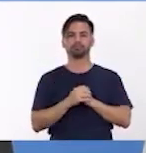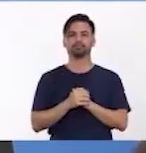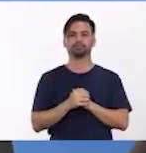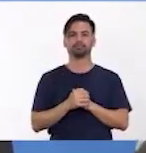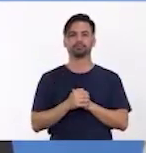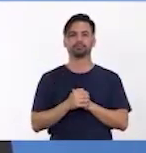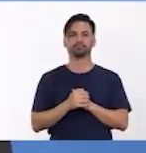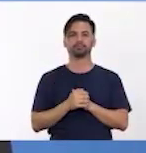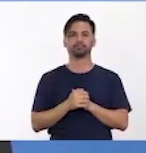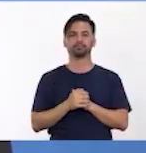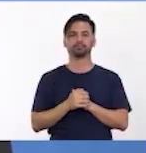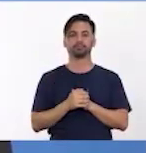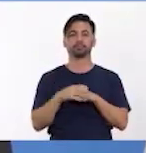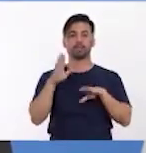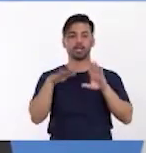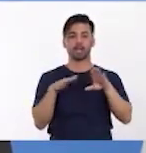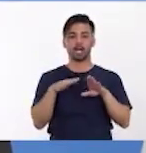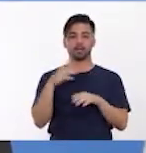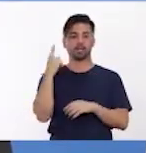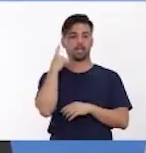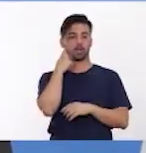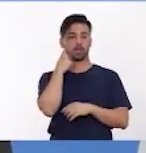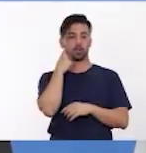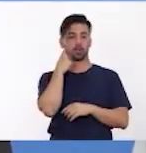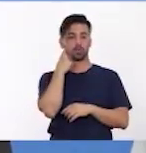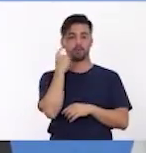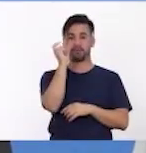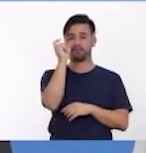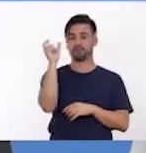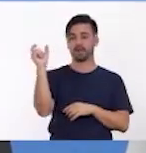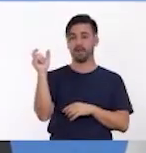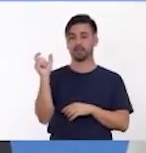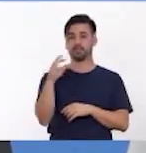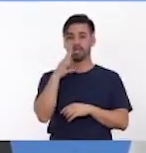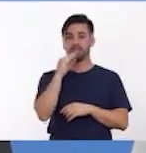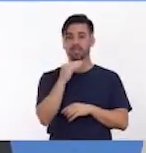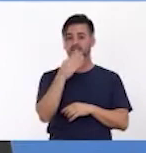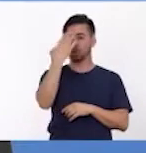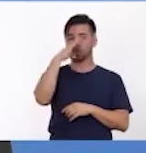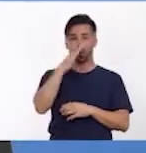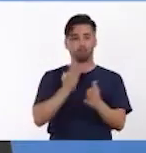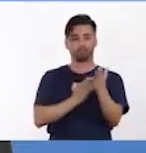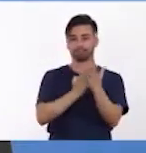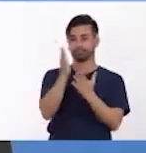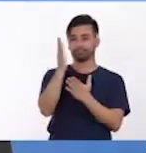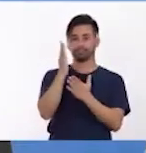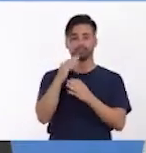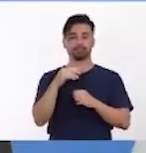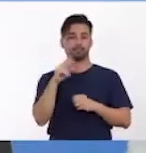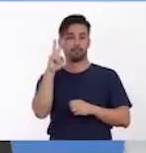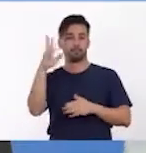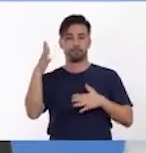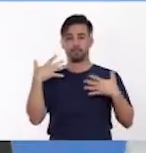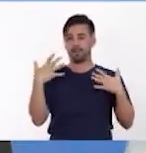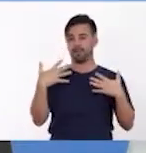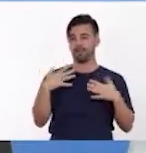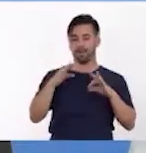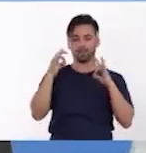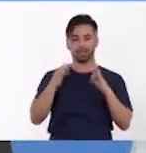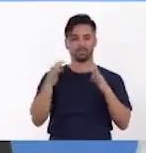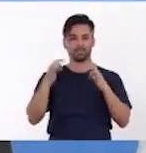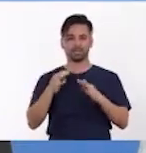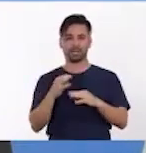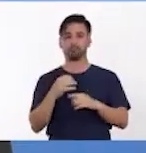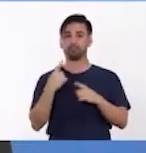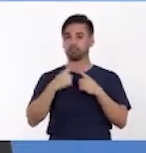a veces decimos por ahí la frase de que Cuba es un eterno verano, pero tenemos que saber que hay diferencias entre el verano y el invierno, y a